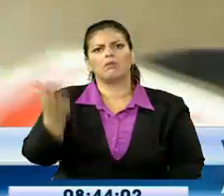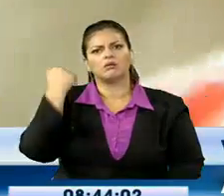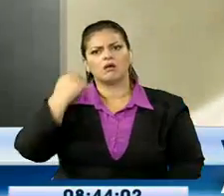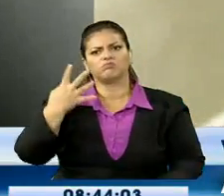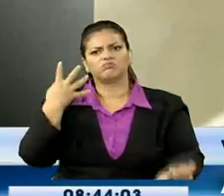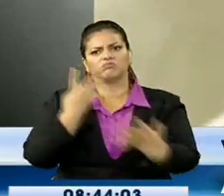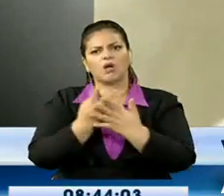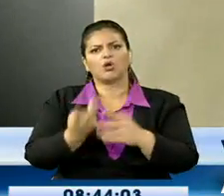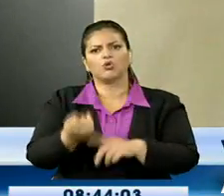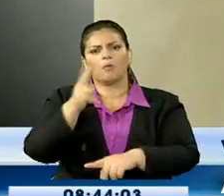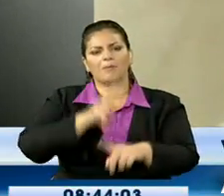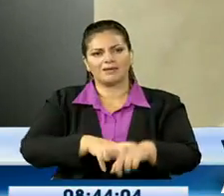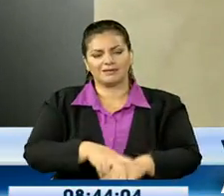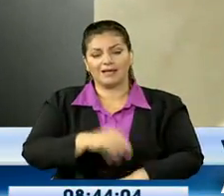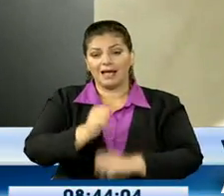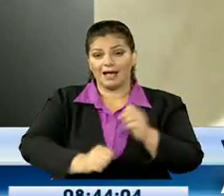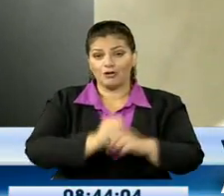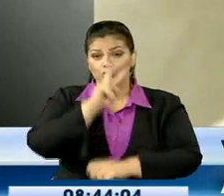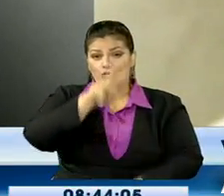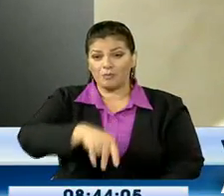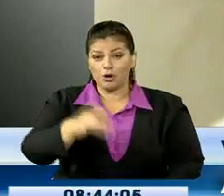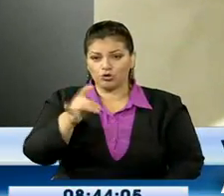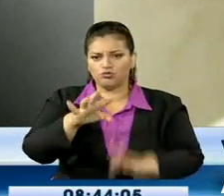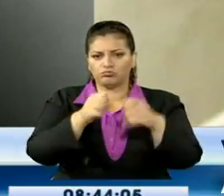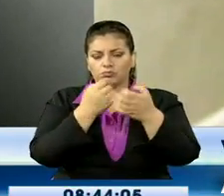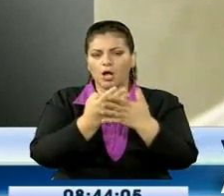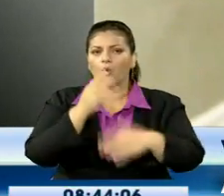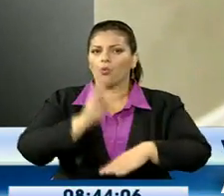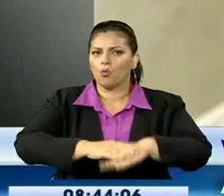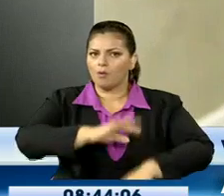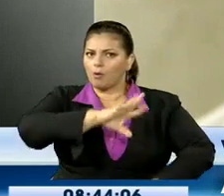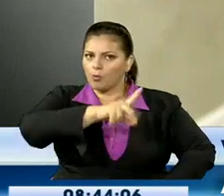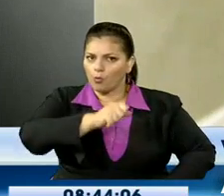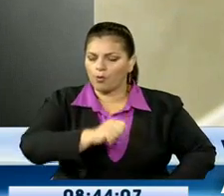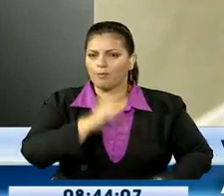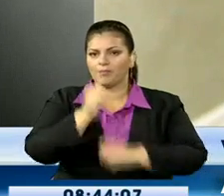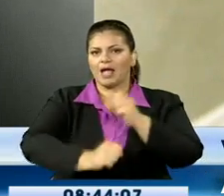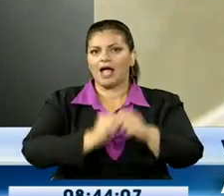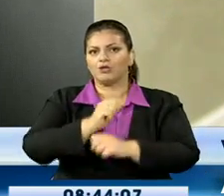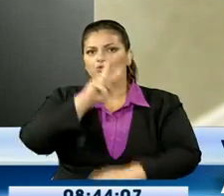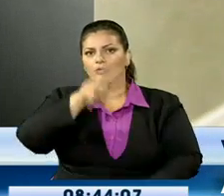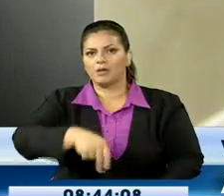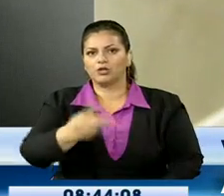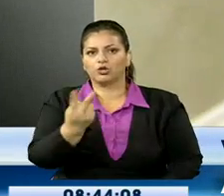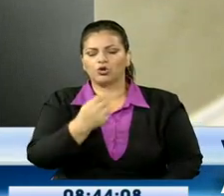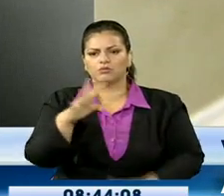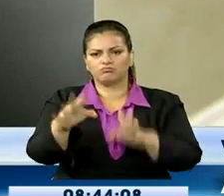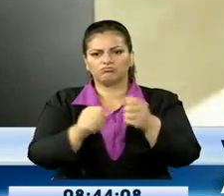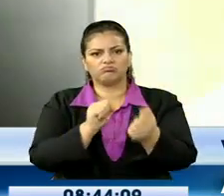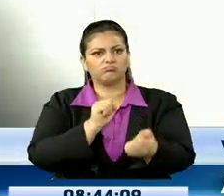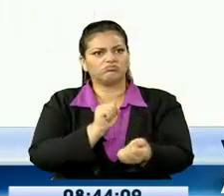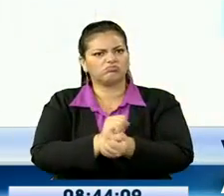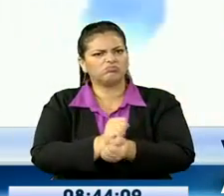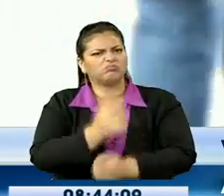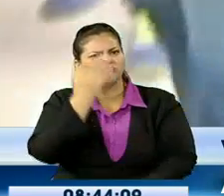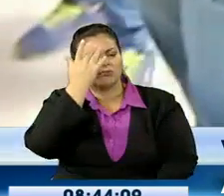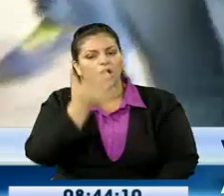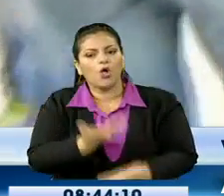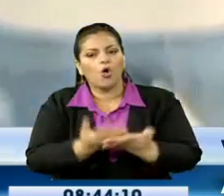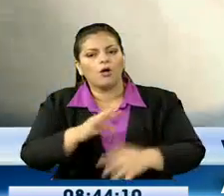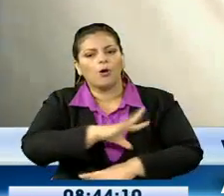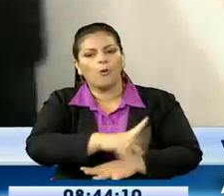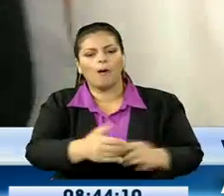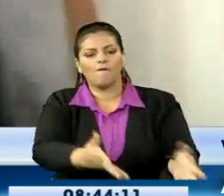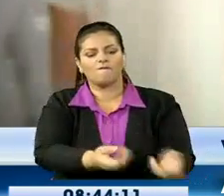en el 2008 por hurto y en el 2012 por tenencia y posesión ilícitas. Así también como el otro